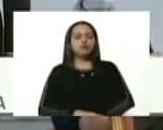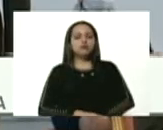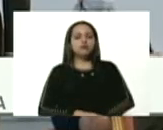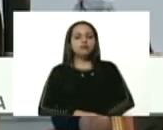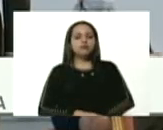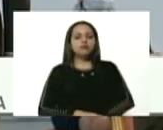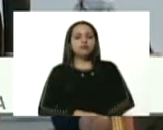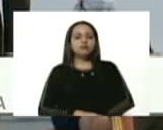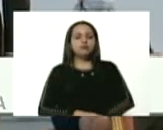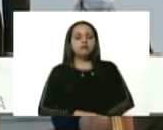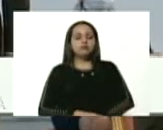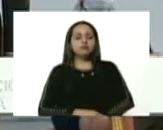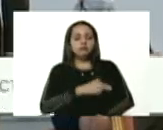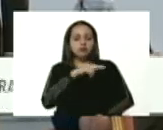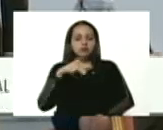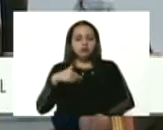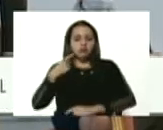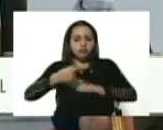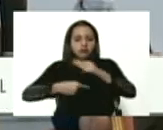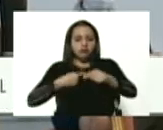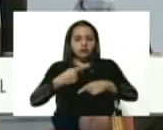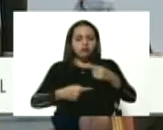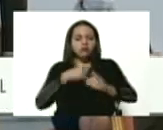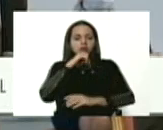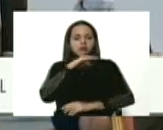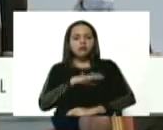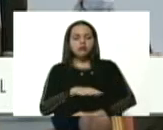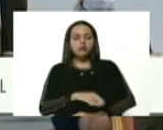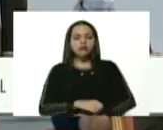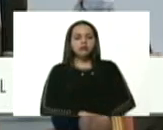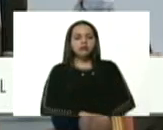de lo que es nuestra herencia y nuestro legado.